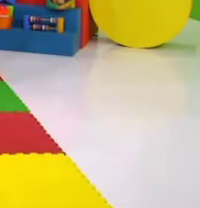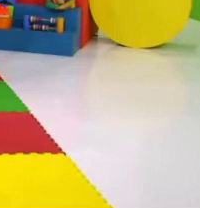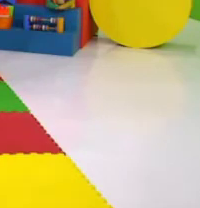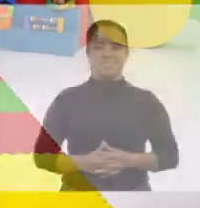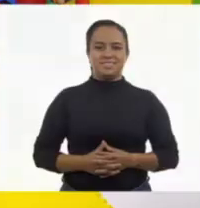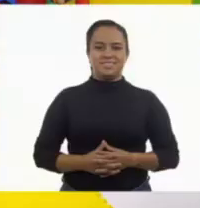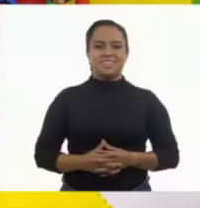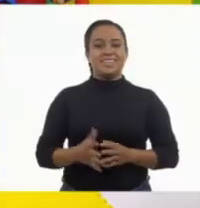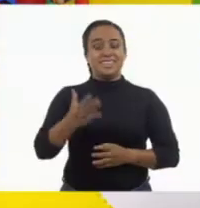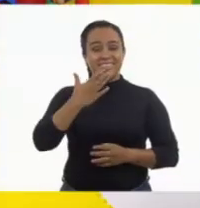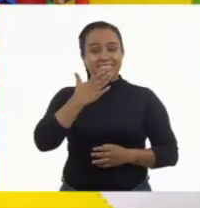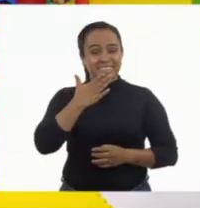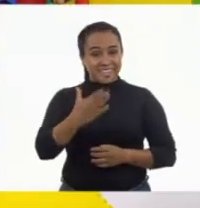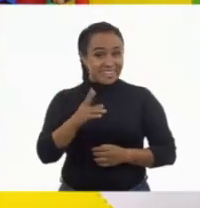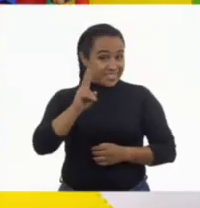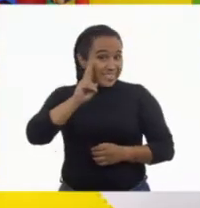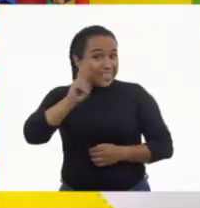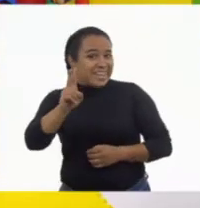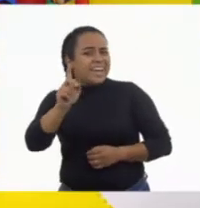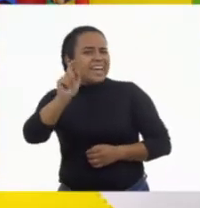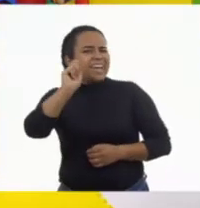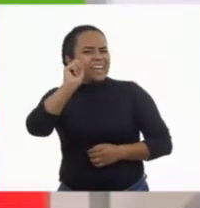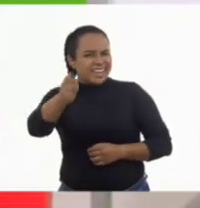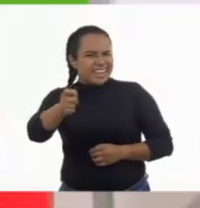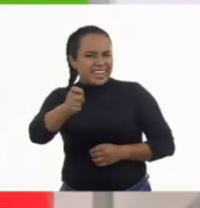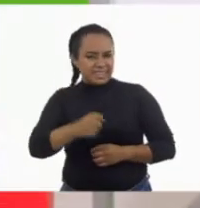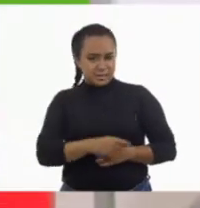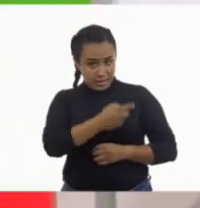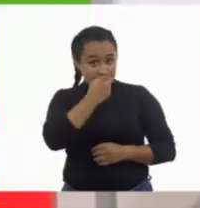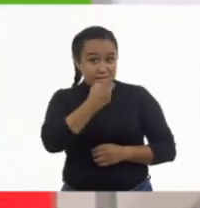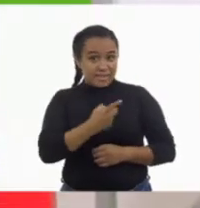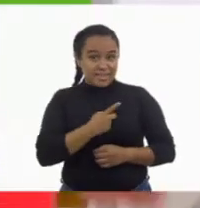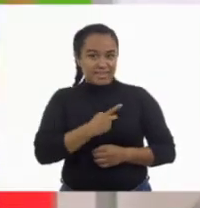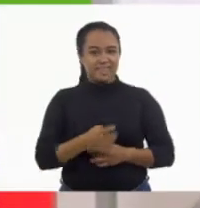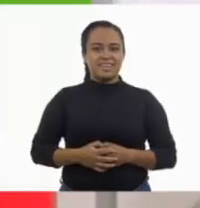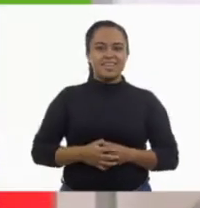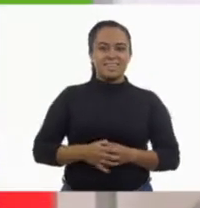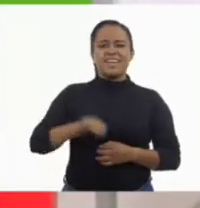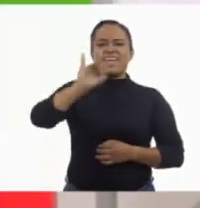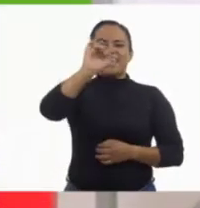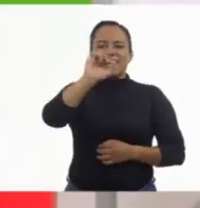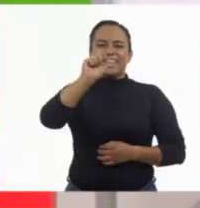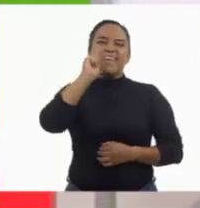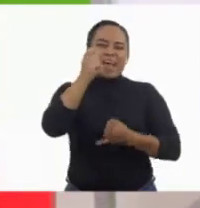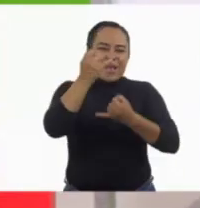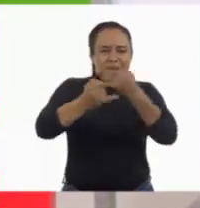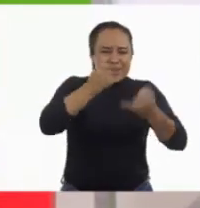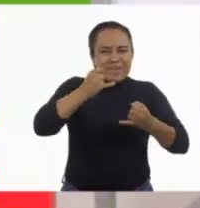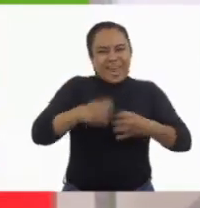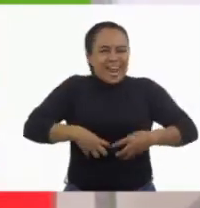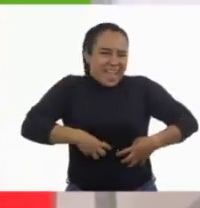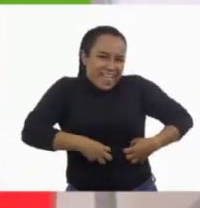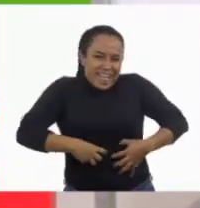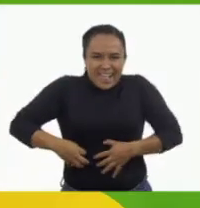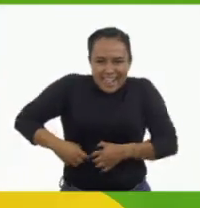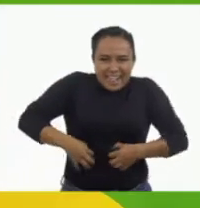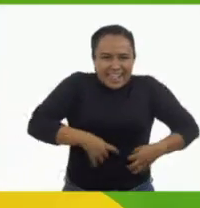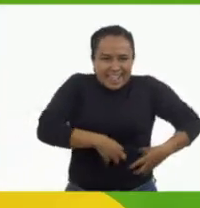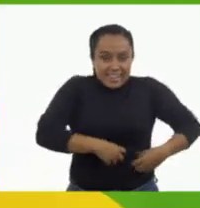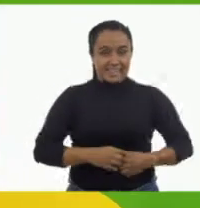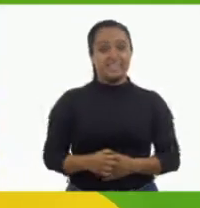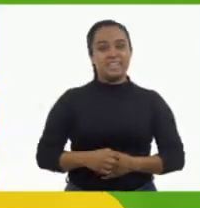¿Ya vieron lo que le están haciendo? A ver, díganos. ¡Hacer cosquillas! ¿Sí?